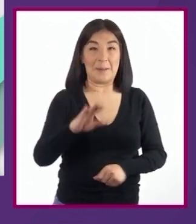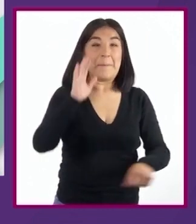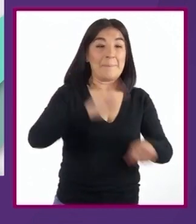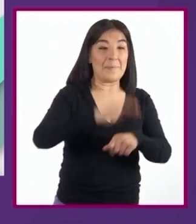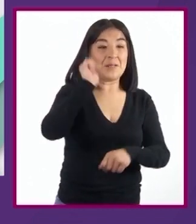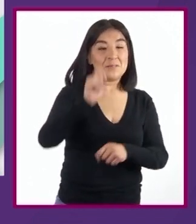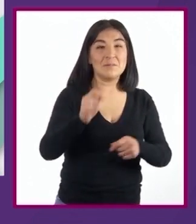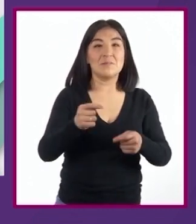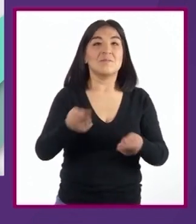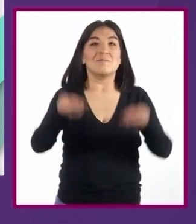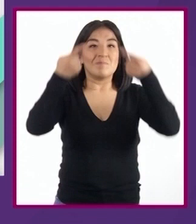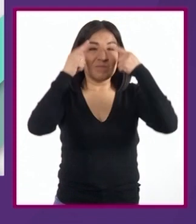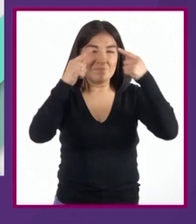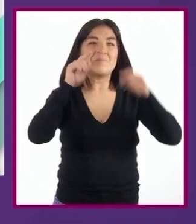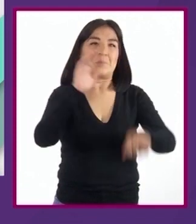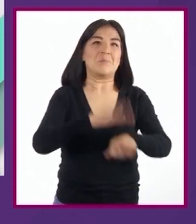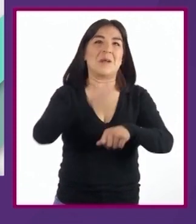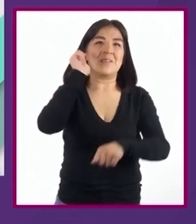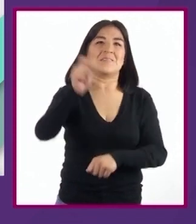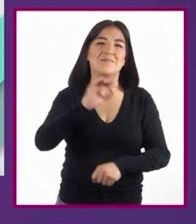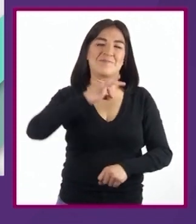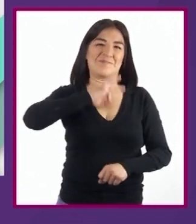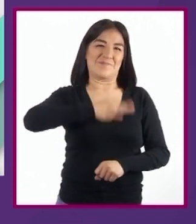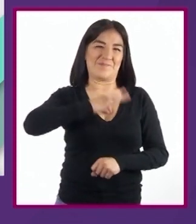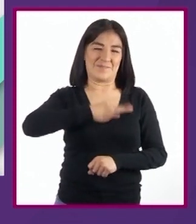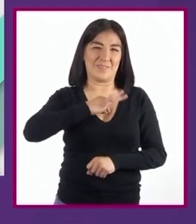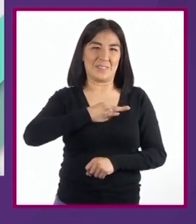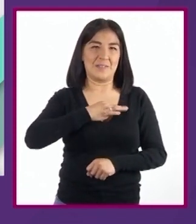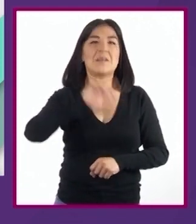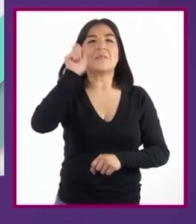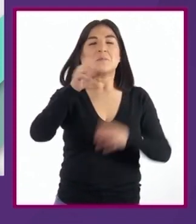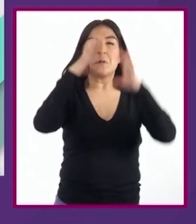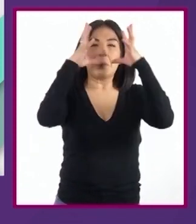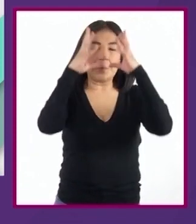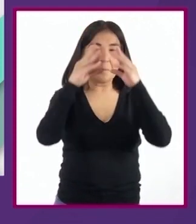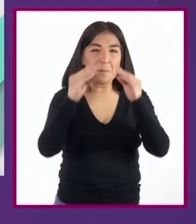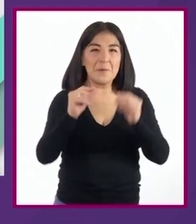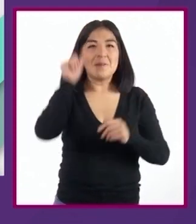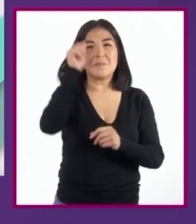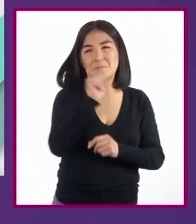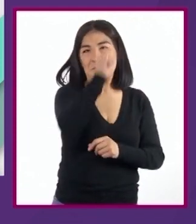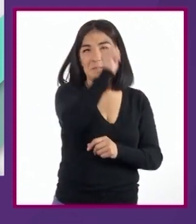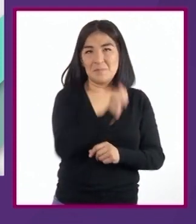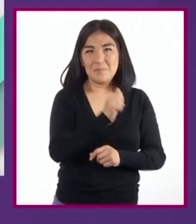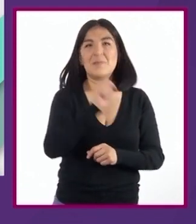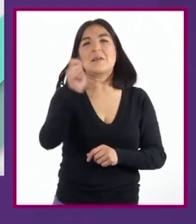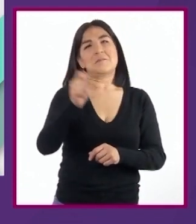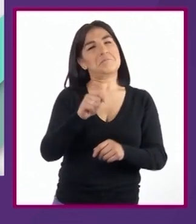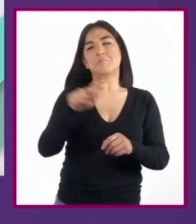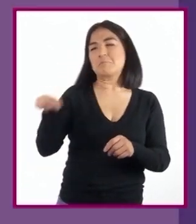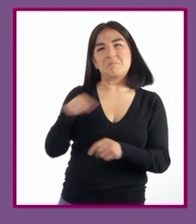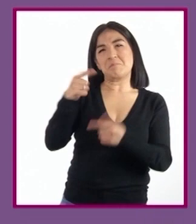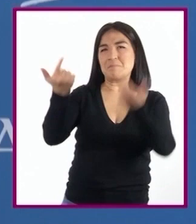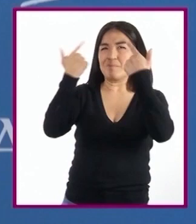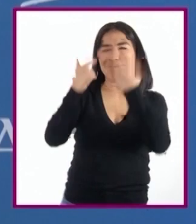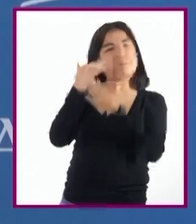que cuenta con una probabilidad mayor de infección y pérdida de visión que la cirugía con rayo